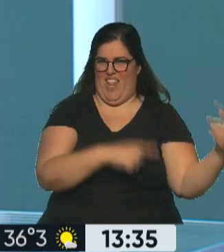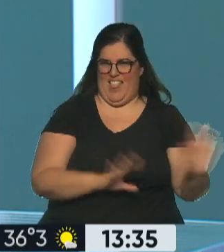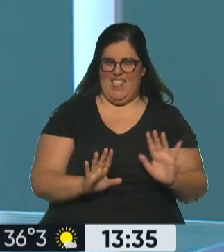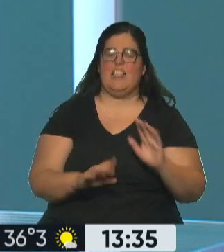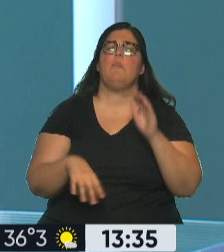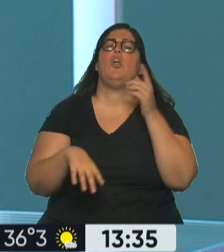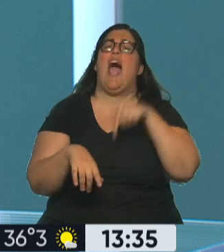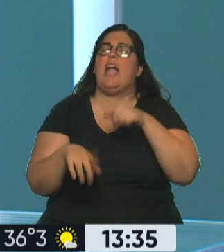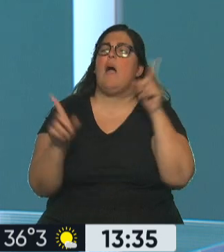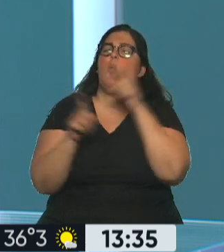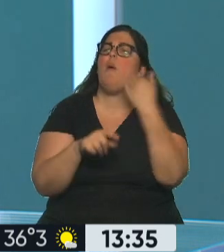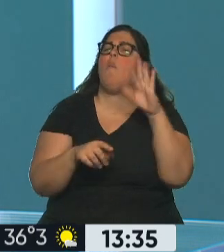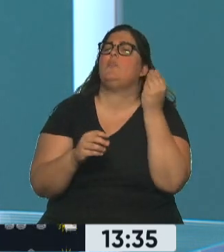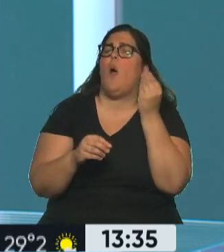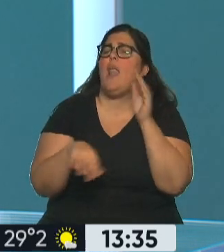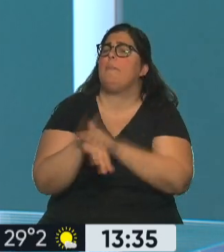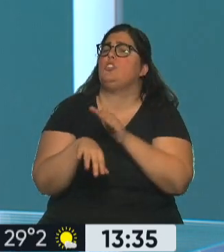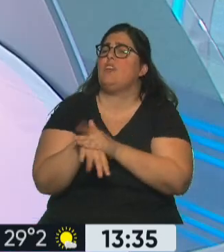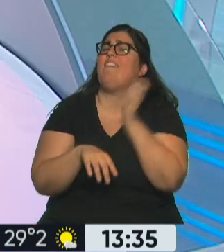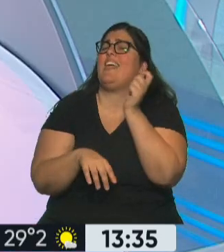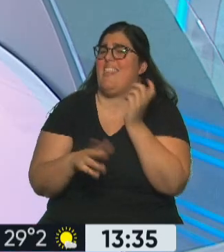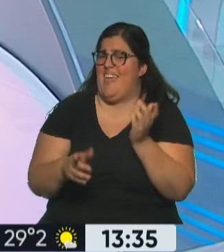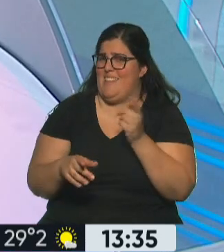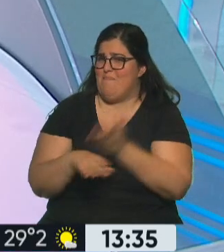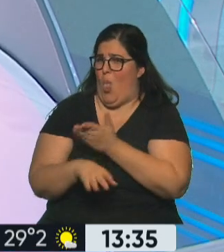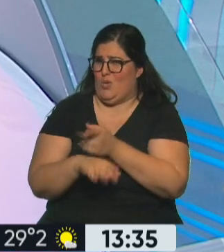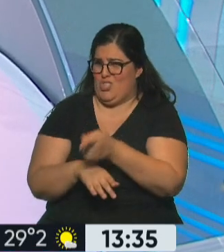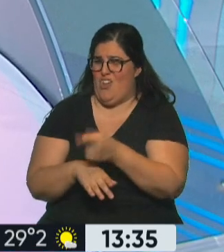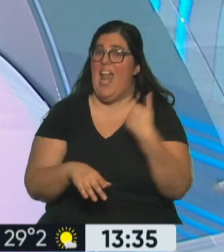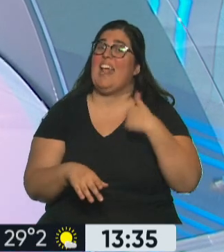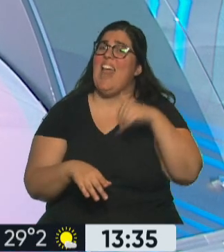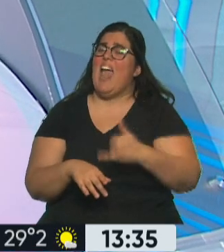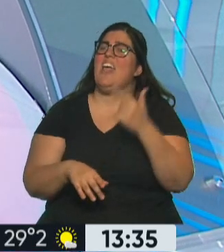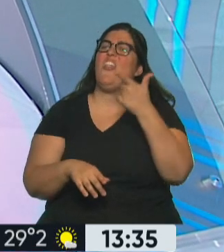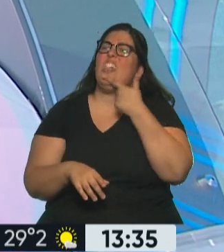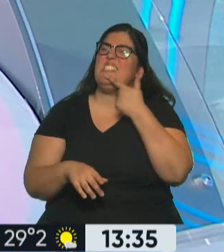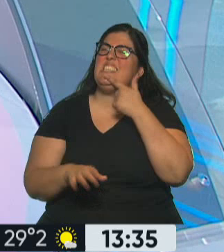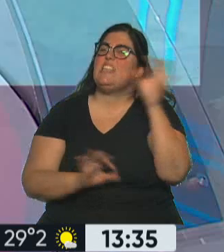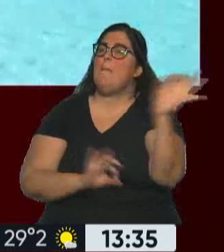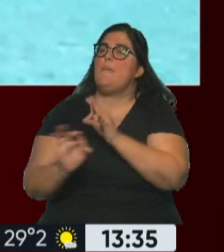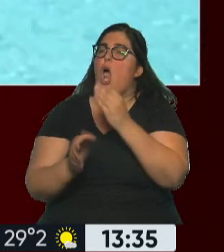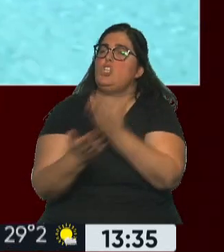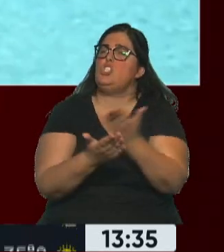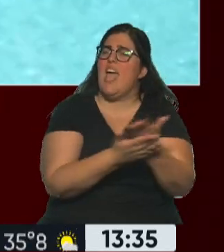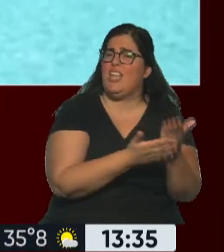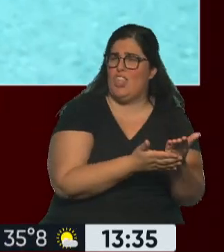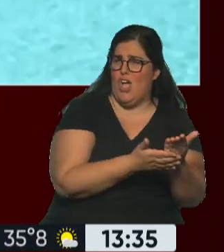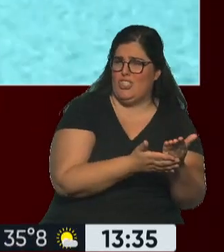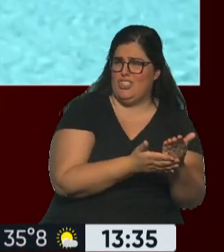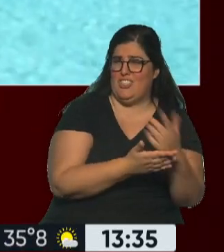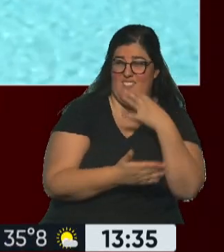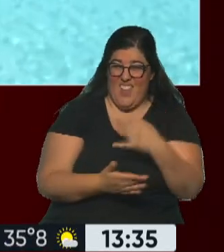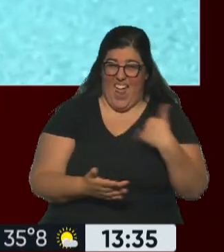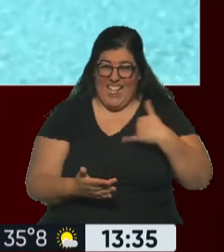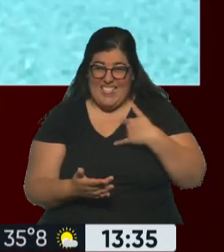esa producción. En Argentina básicamente hay 17 proyectos, que es un eufemismo decir que Argentina produce o que Argentina exporta.